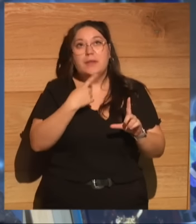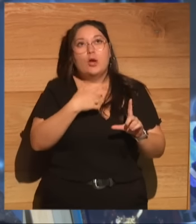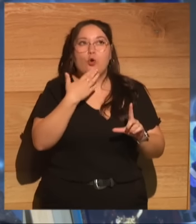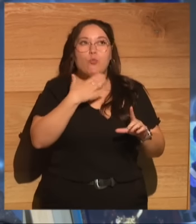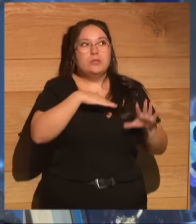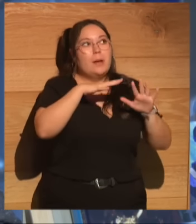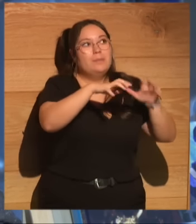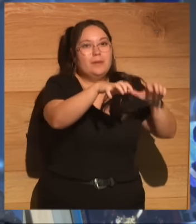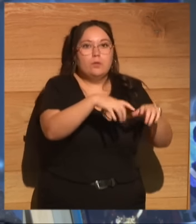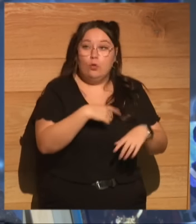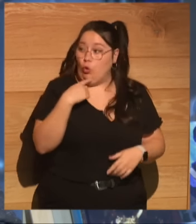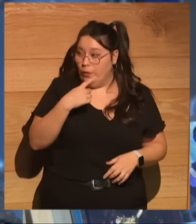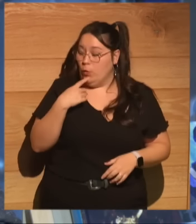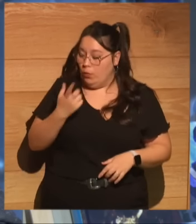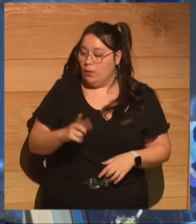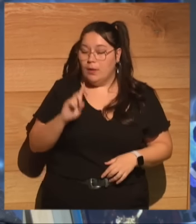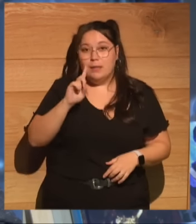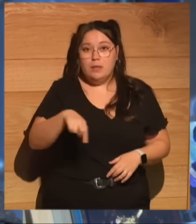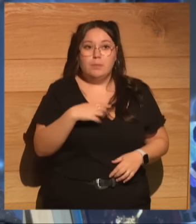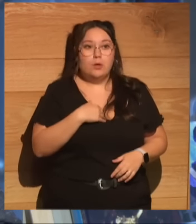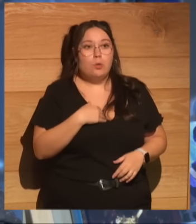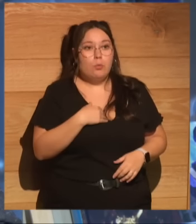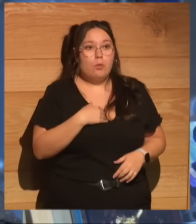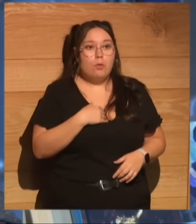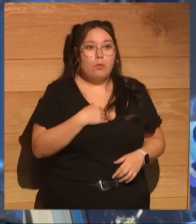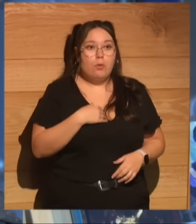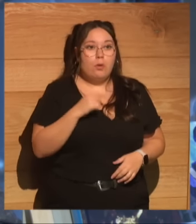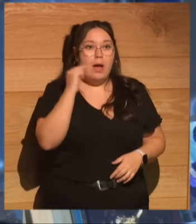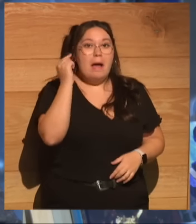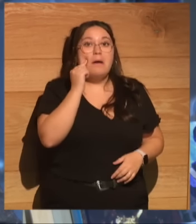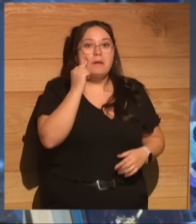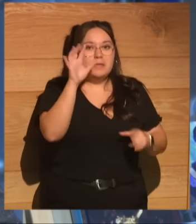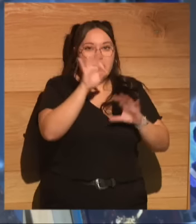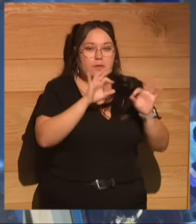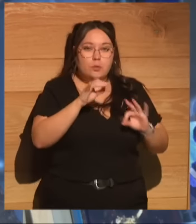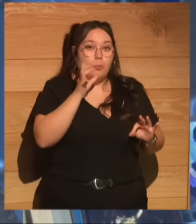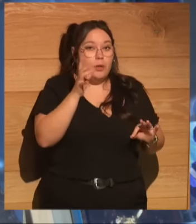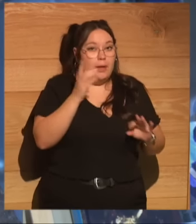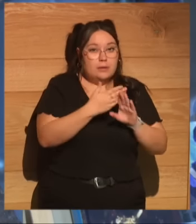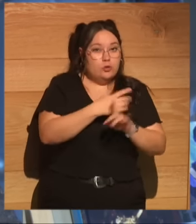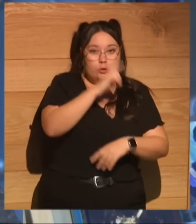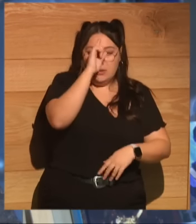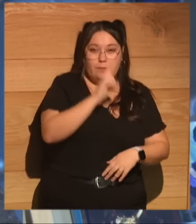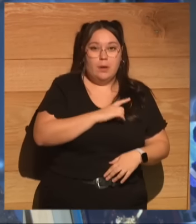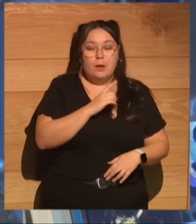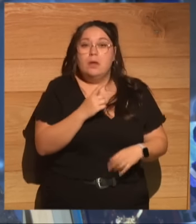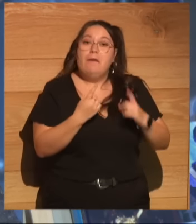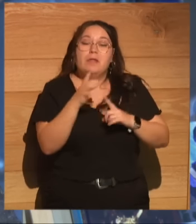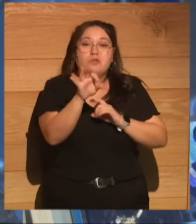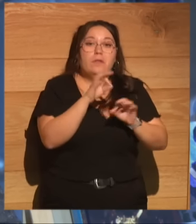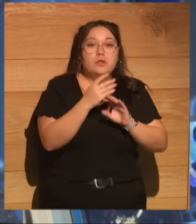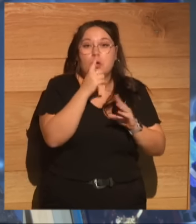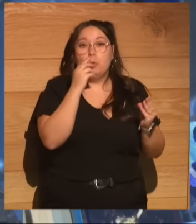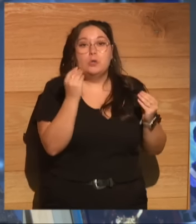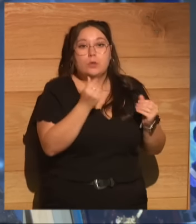tratando. Lo dice. Lo cual, por otro lado, le permitía tomar a veces decisiones muy valientes porque no sabía que lo eran. O muy contraintuitivas porque no sabía que lo